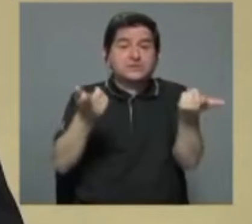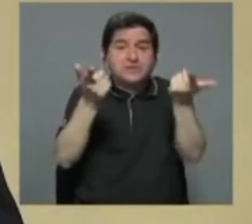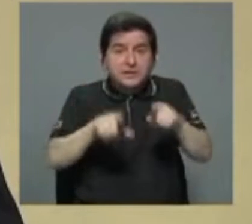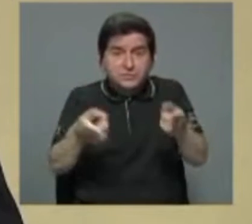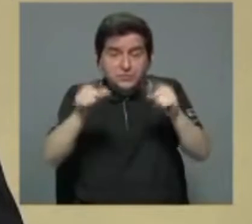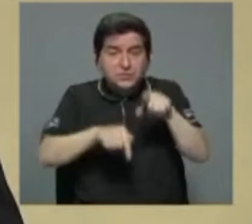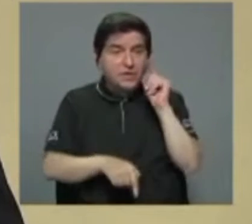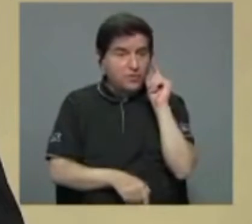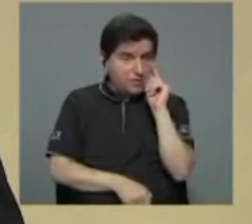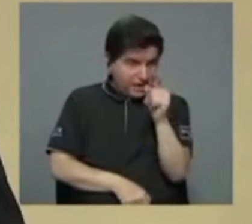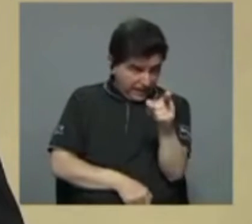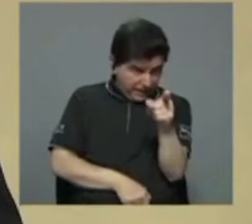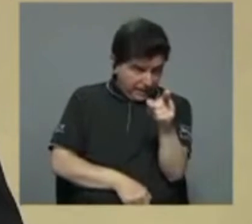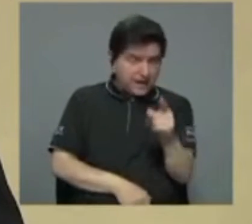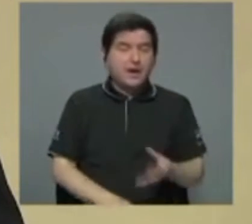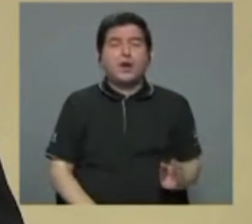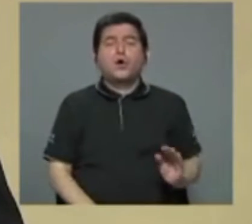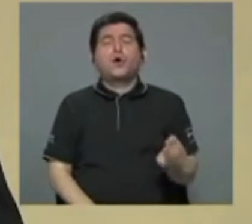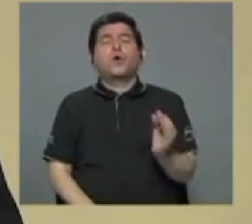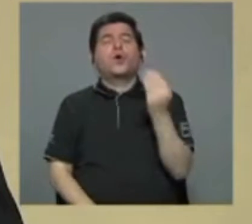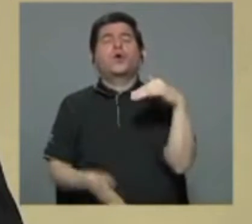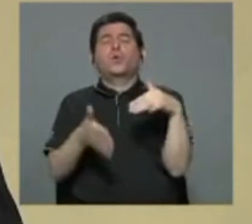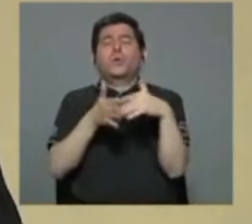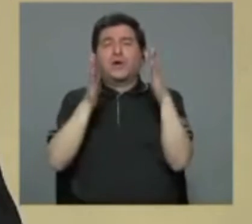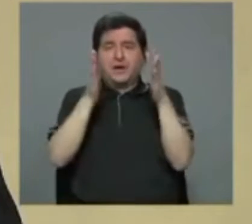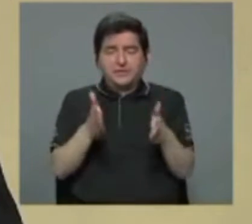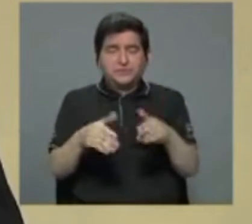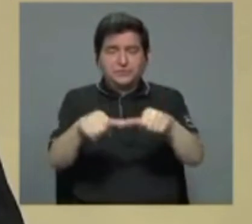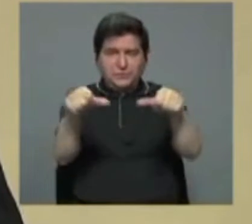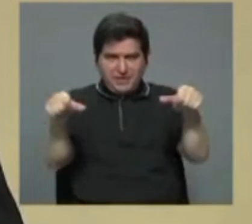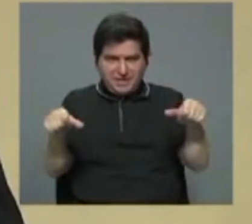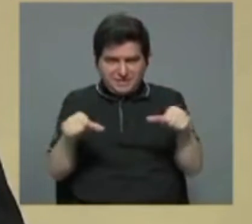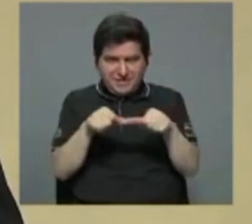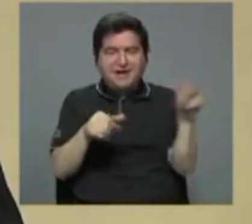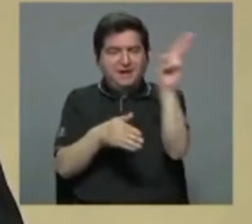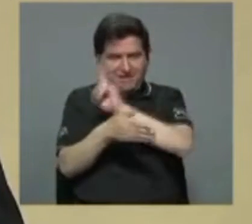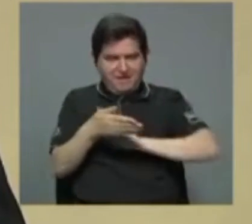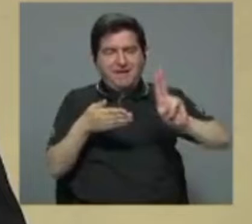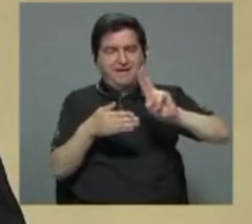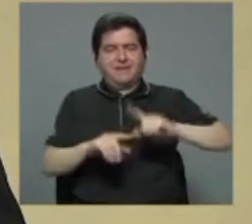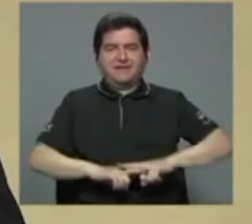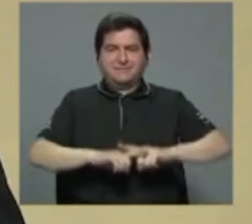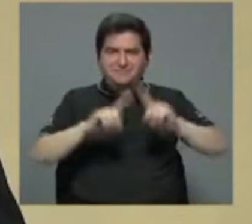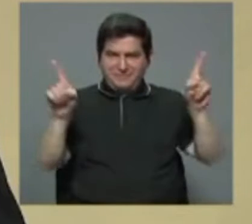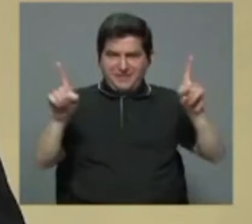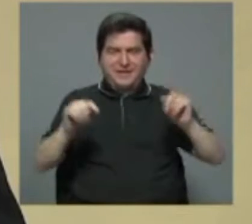cuando él era joven estudiante en este campus, pero